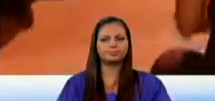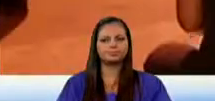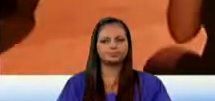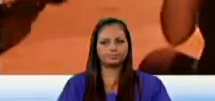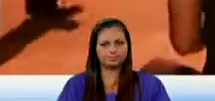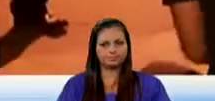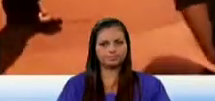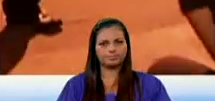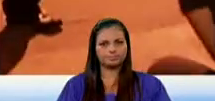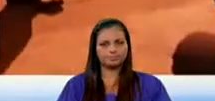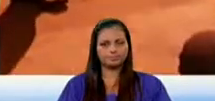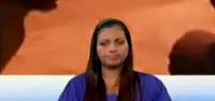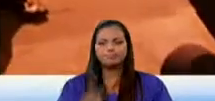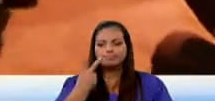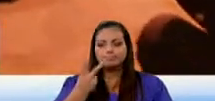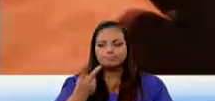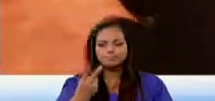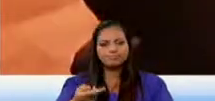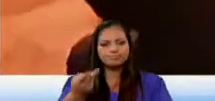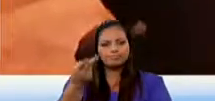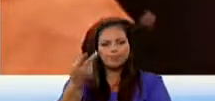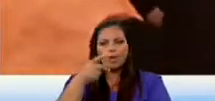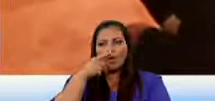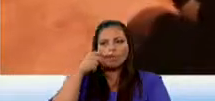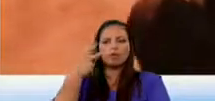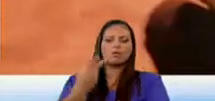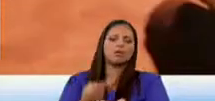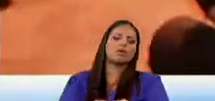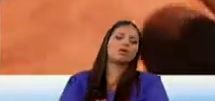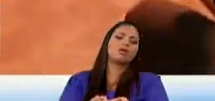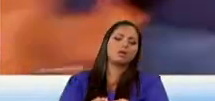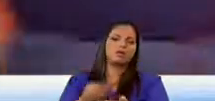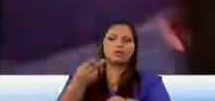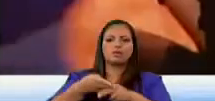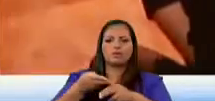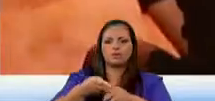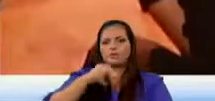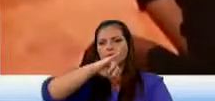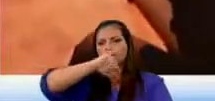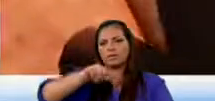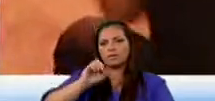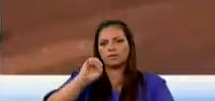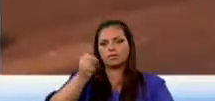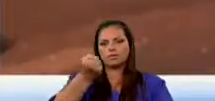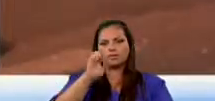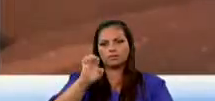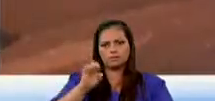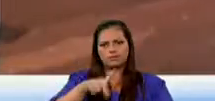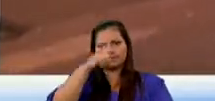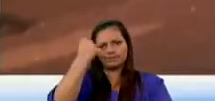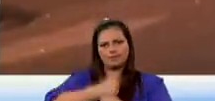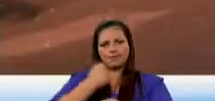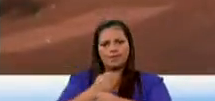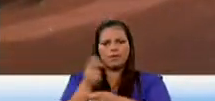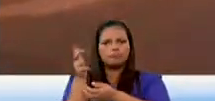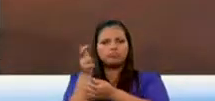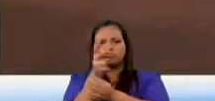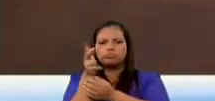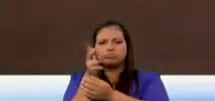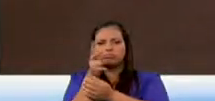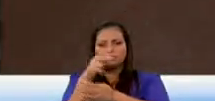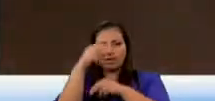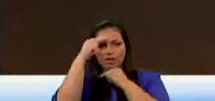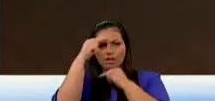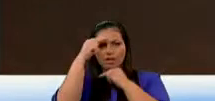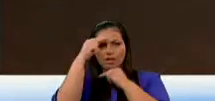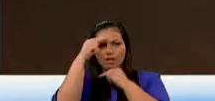El compañero camarógrafo José Herrera acudía a una cobertura cerca de las 4 de la mañana por la calle Esmeraldas, cuando